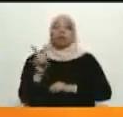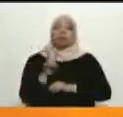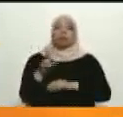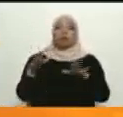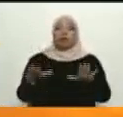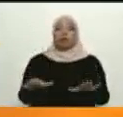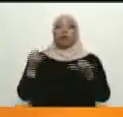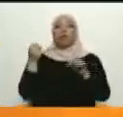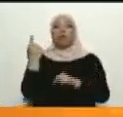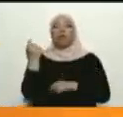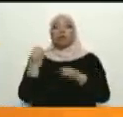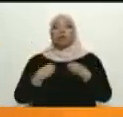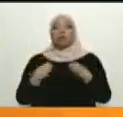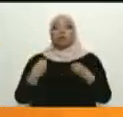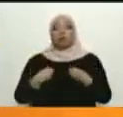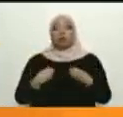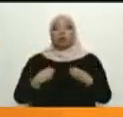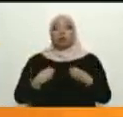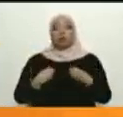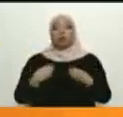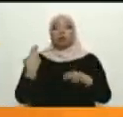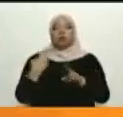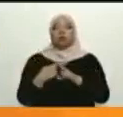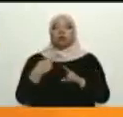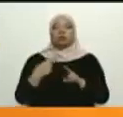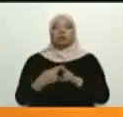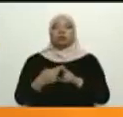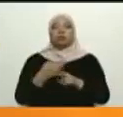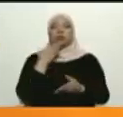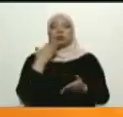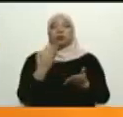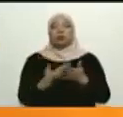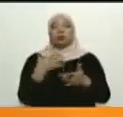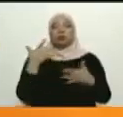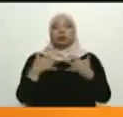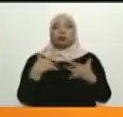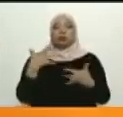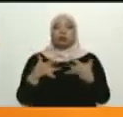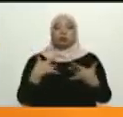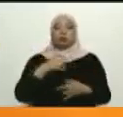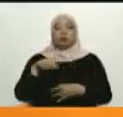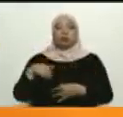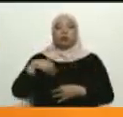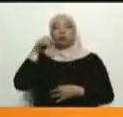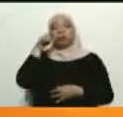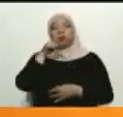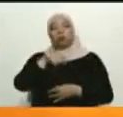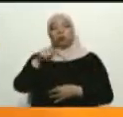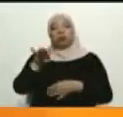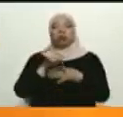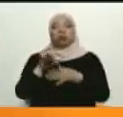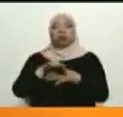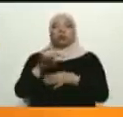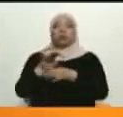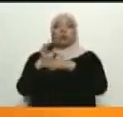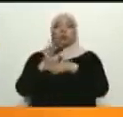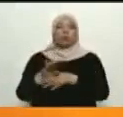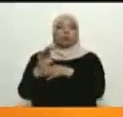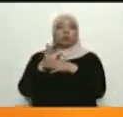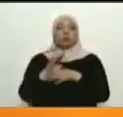vamos 11 vidas durante este periodo eso Gracias a la acción rápida de nuestros funcionarios y la protección